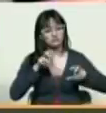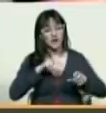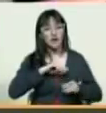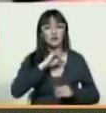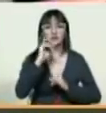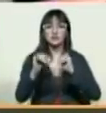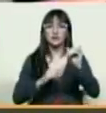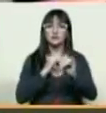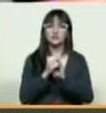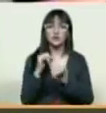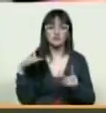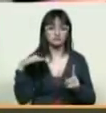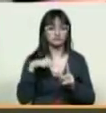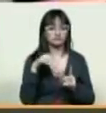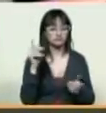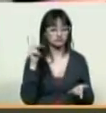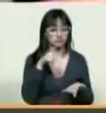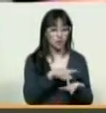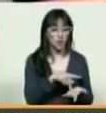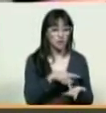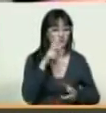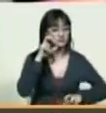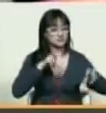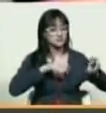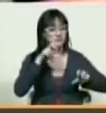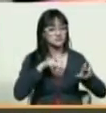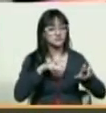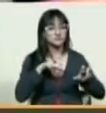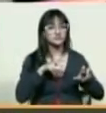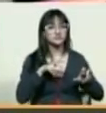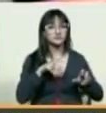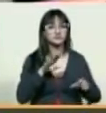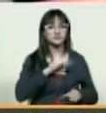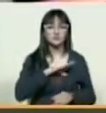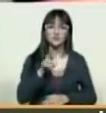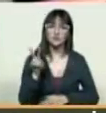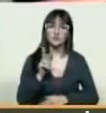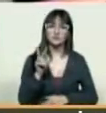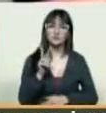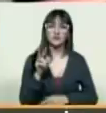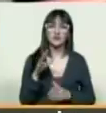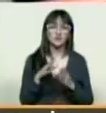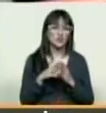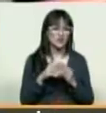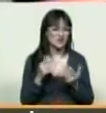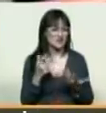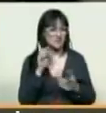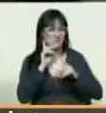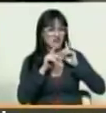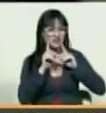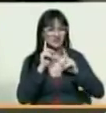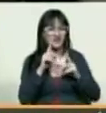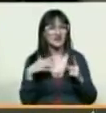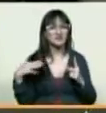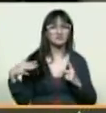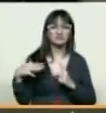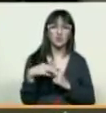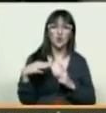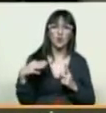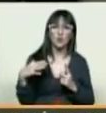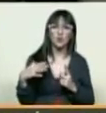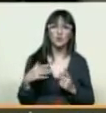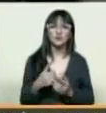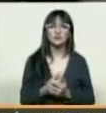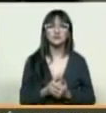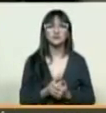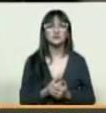Venezuela en calidad de observadores, muchas veces matizados por todas las patrañas, por todas las mentiras, por la guerra mediática, por